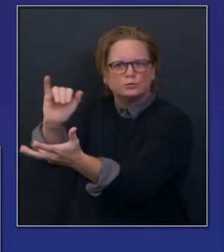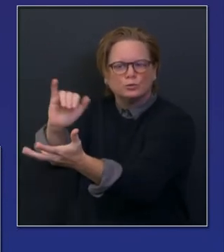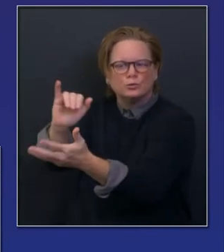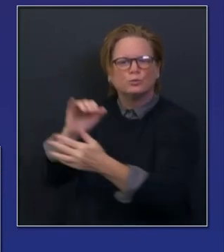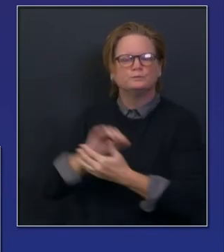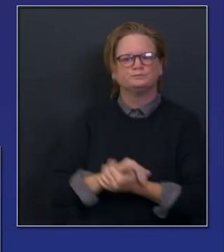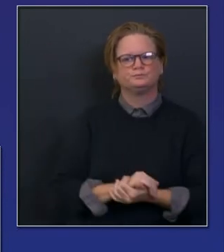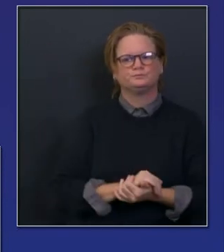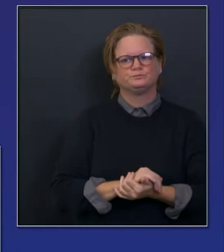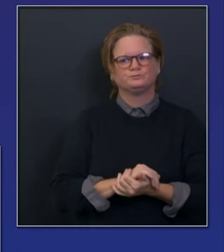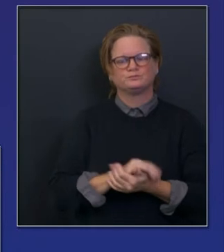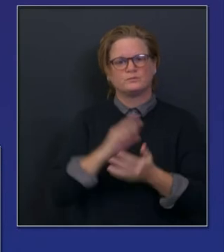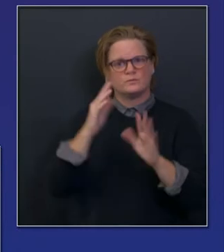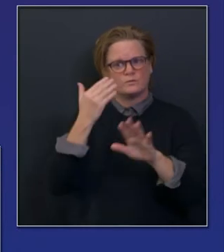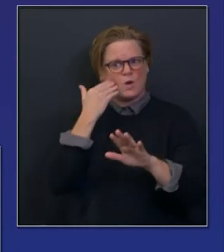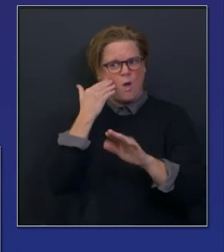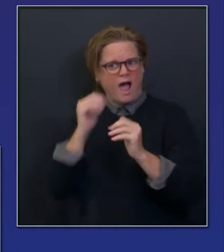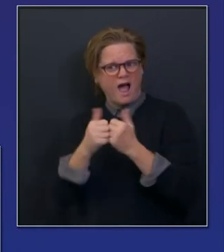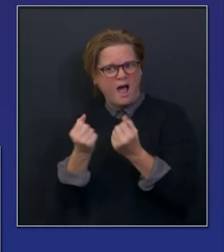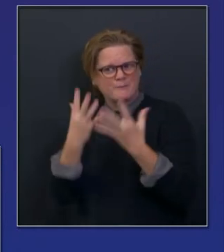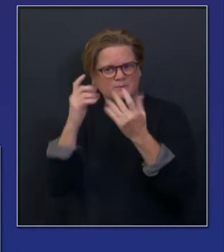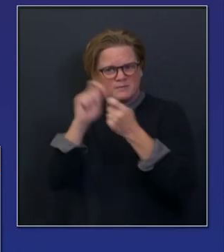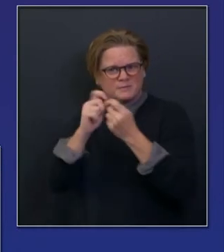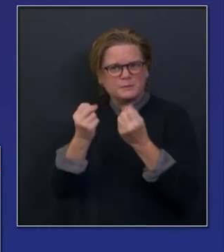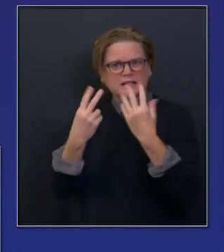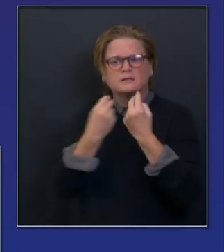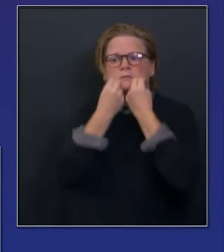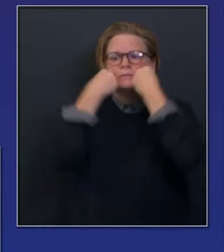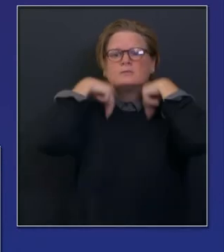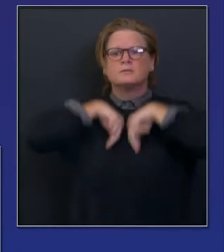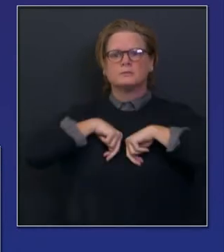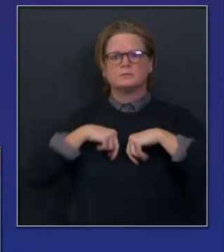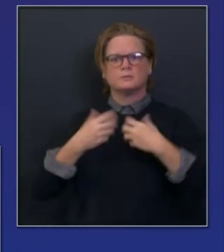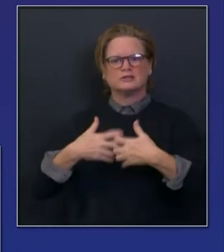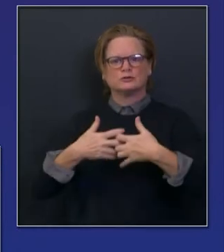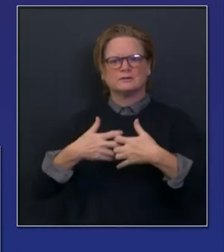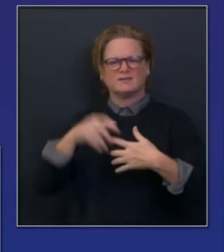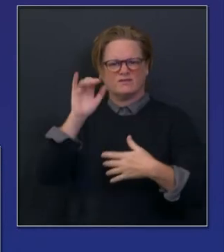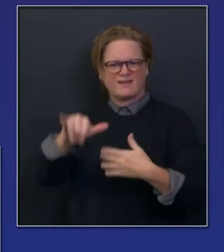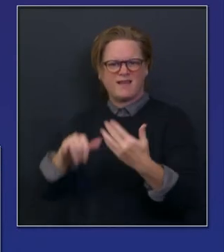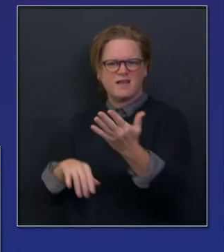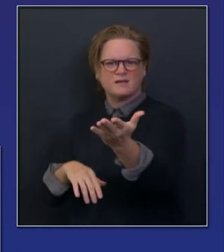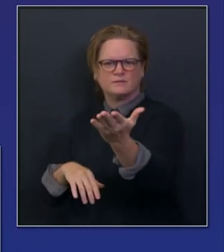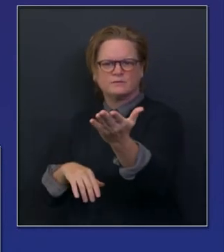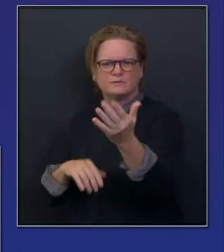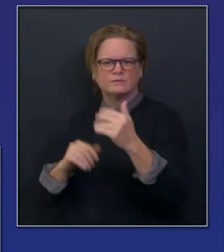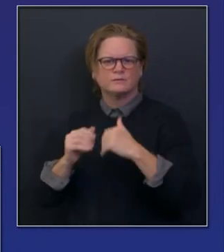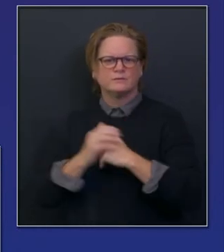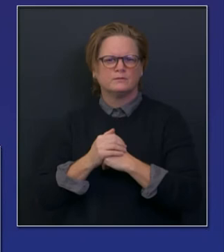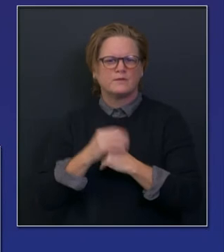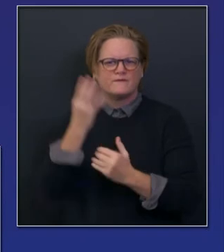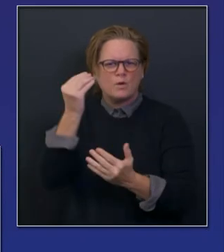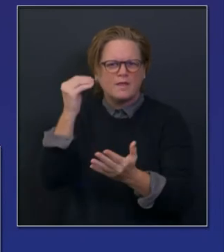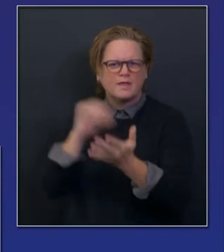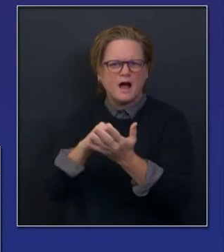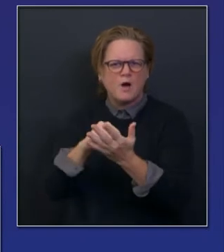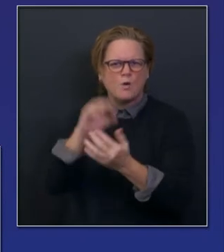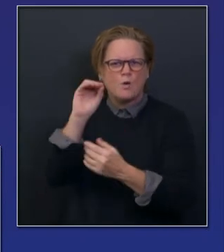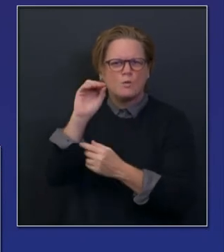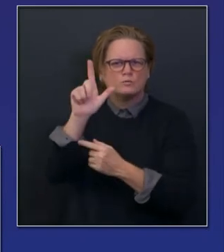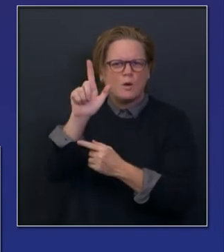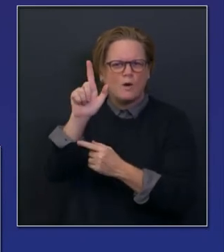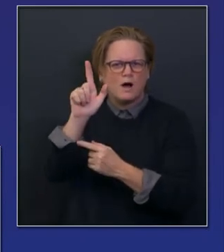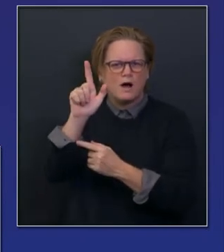mencionó ventiladores y este es el conteo actual. En el estado de California, el acceso que tenemos a ventiladores, que